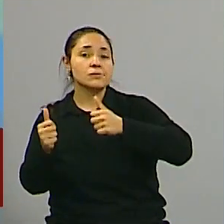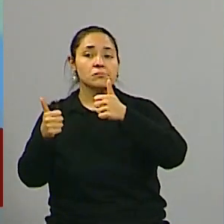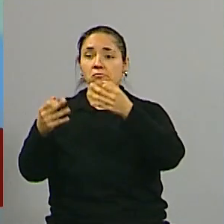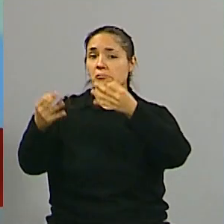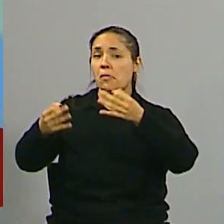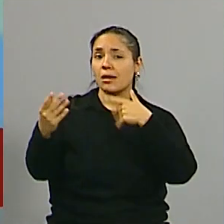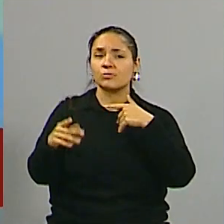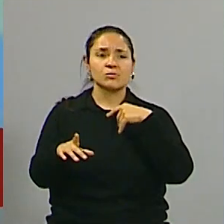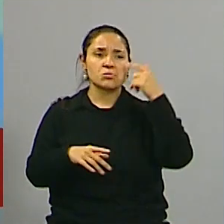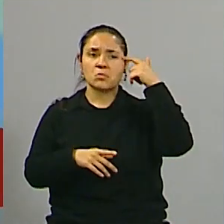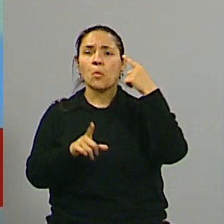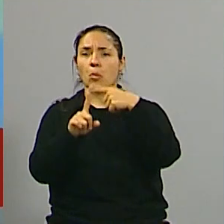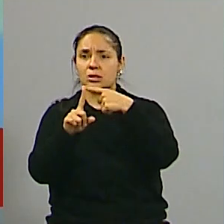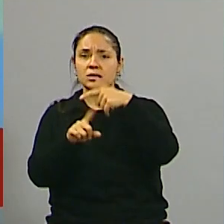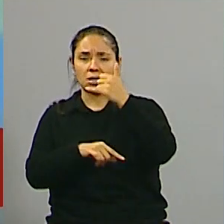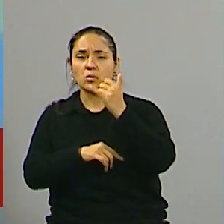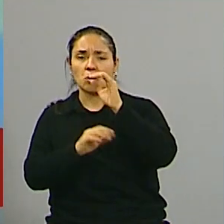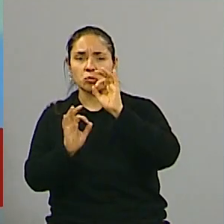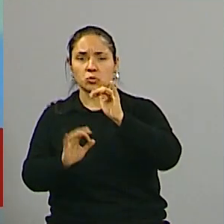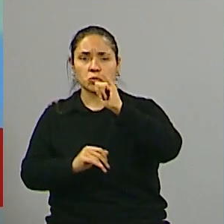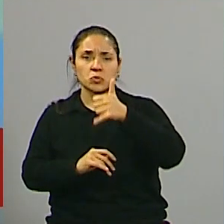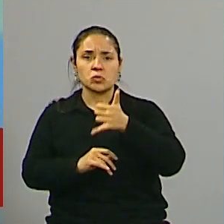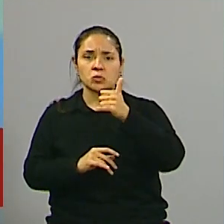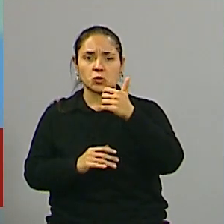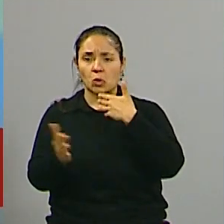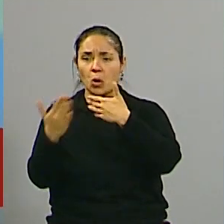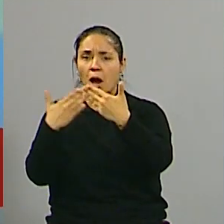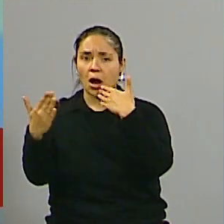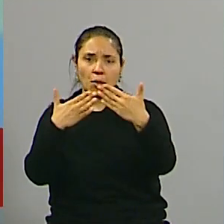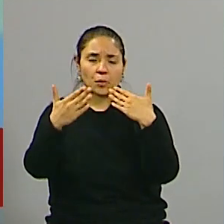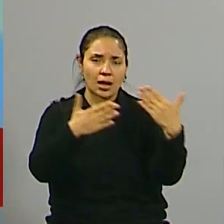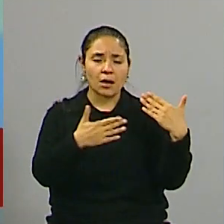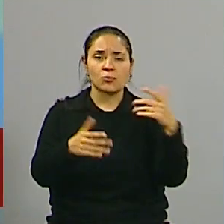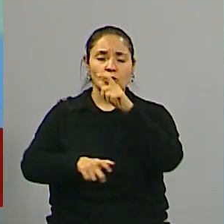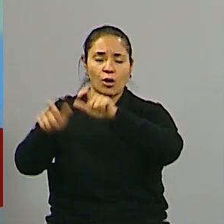que no es tan malo en ese sentido, así que bueno,